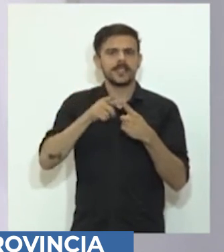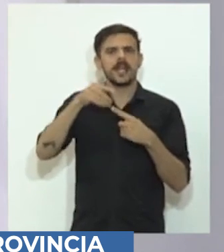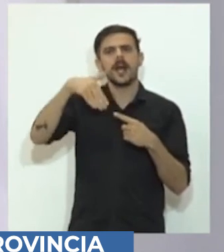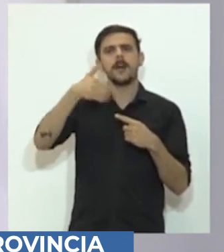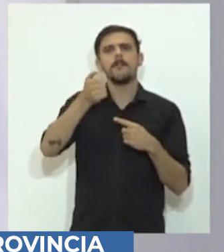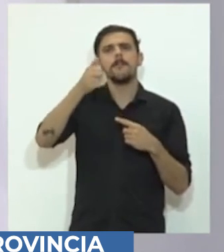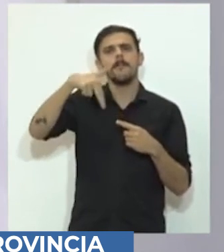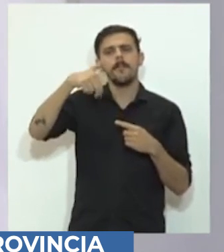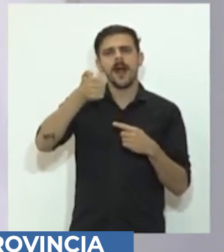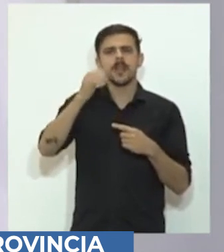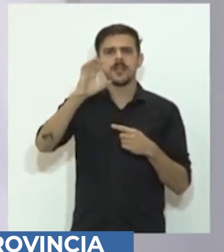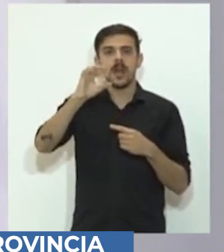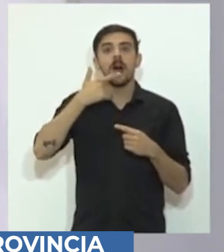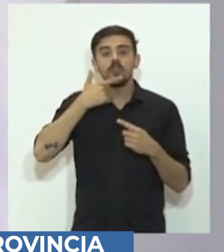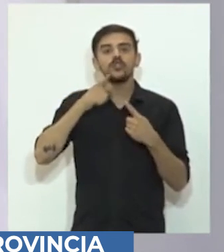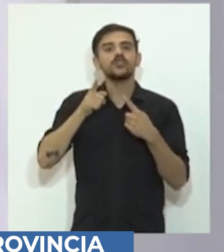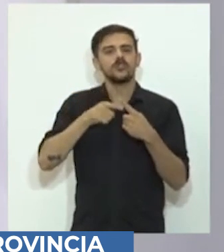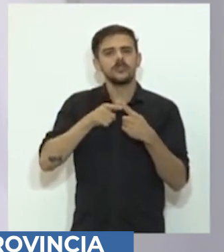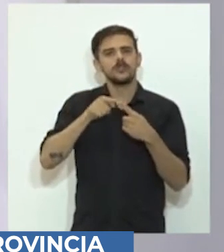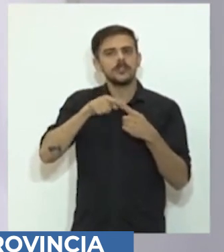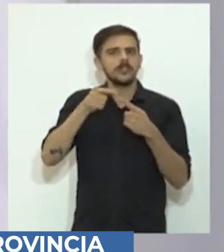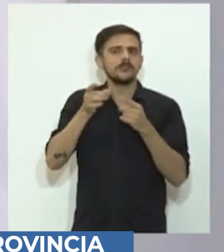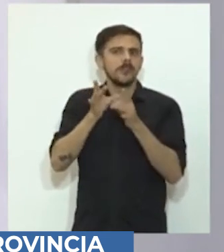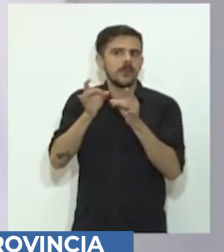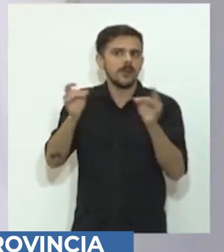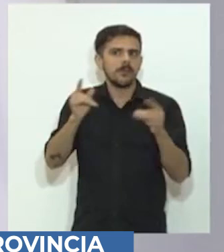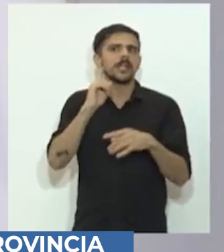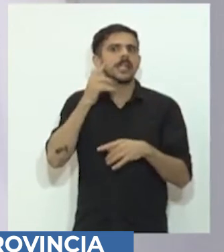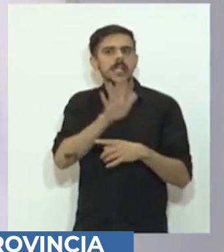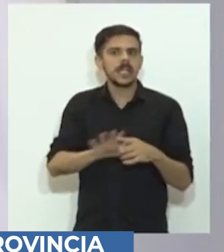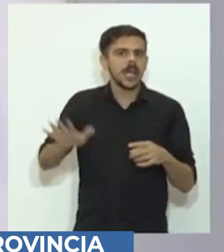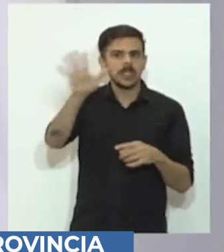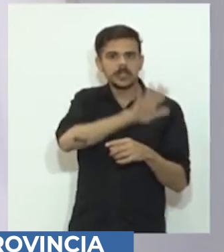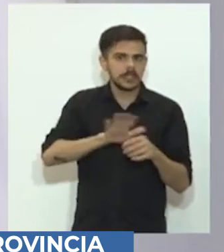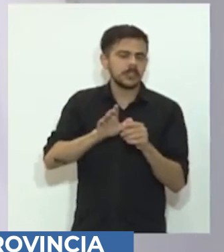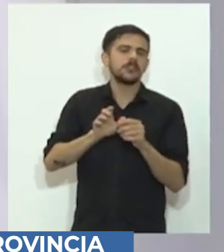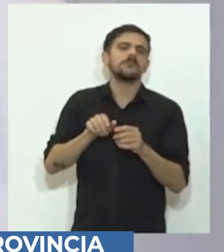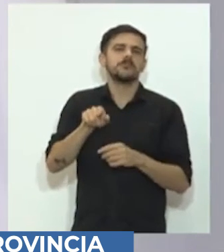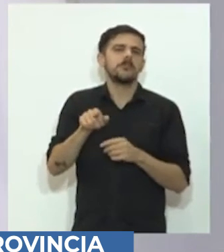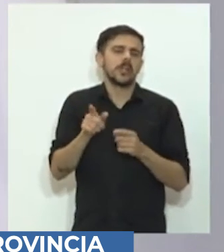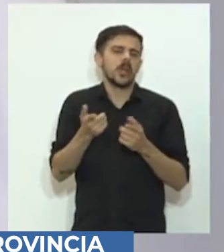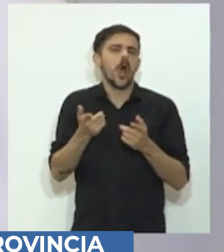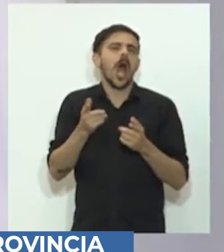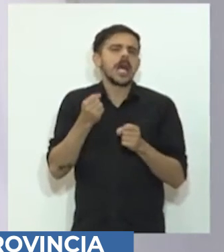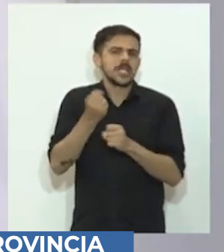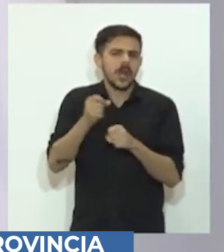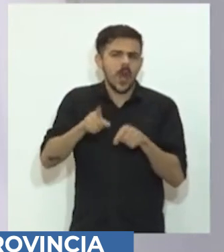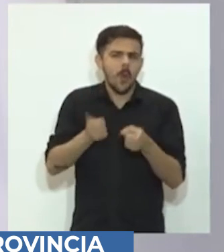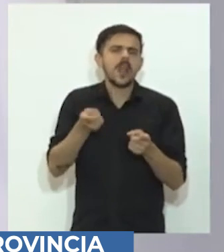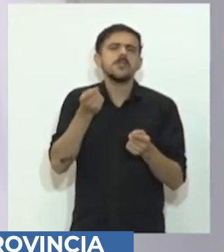eso se ha distribuido en toda la provincia igualmente son un número pequeño todavía de casos